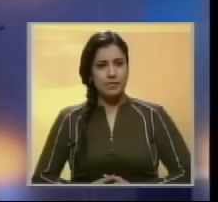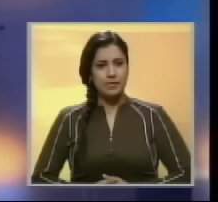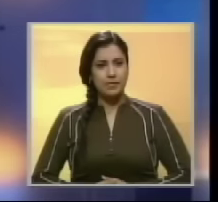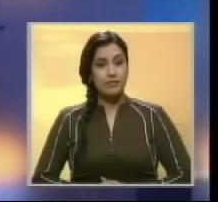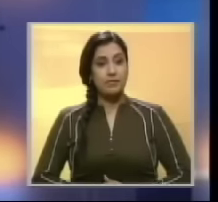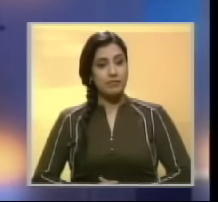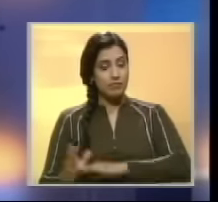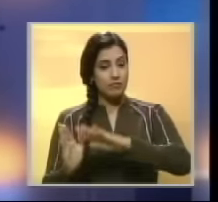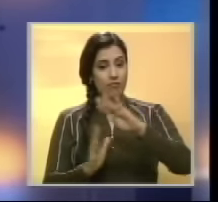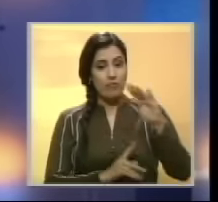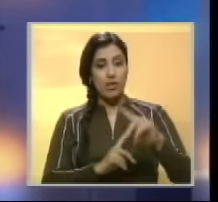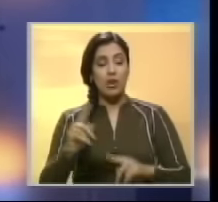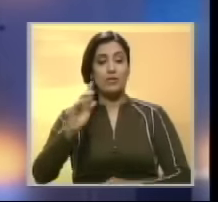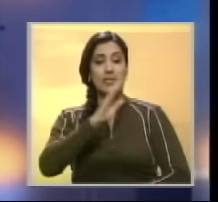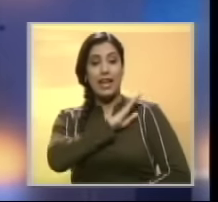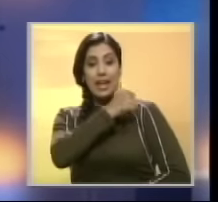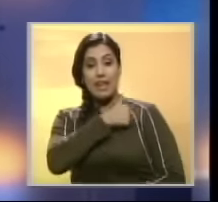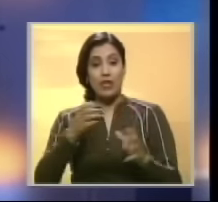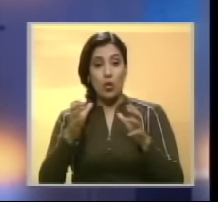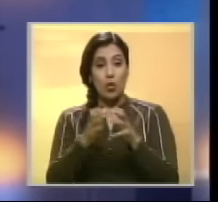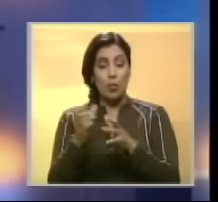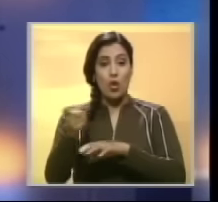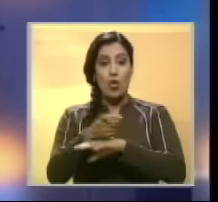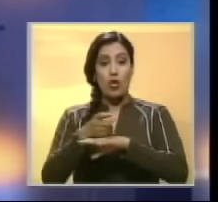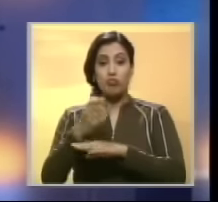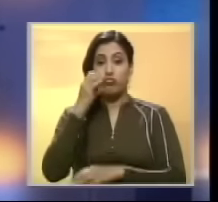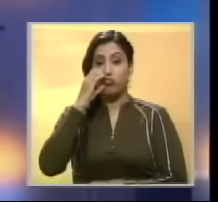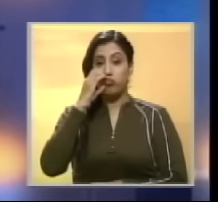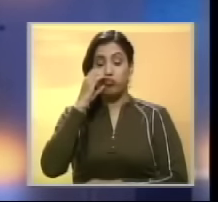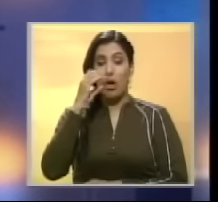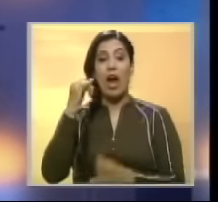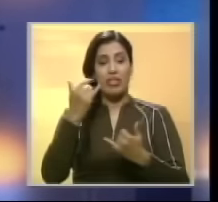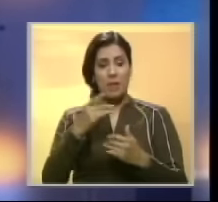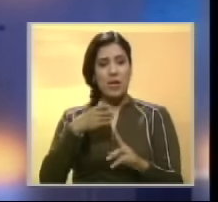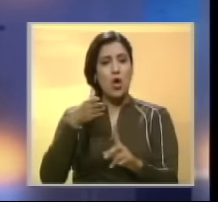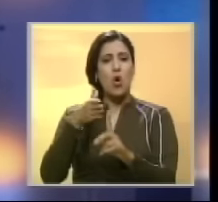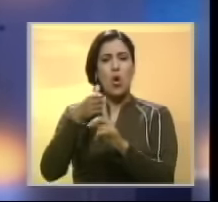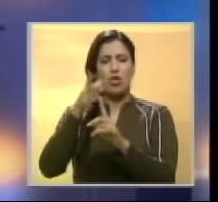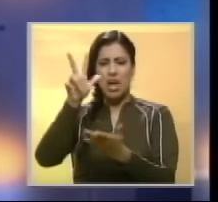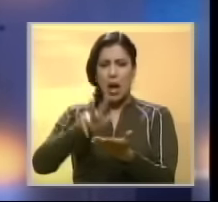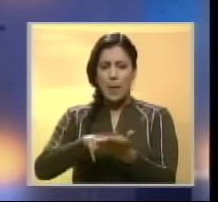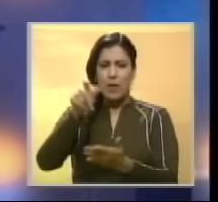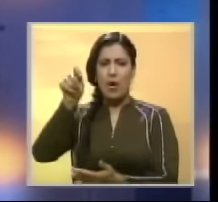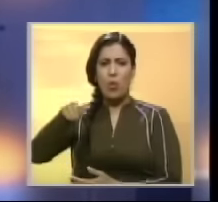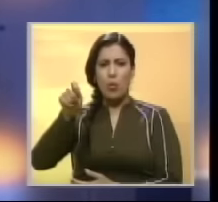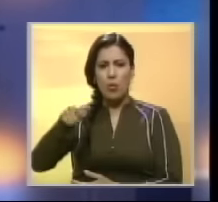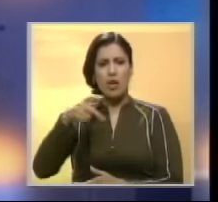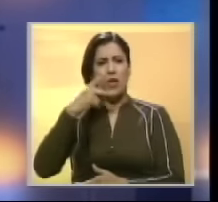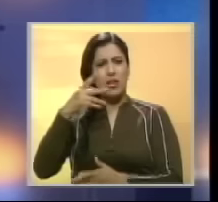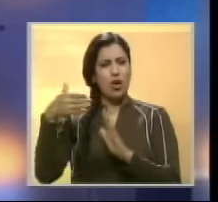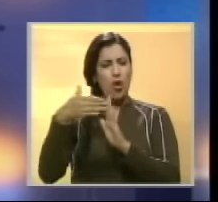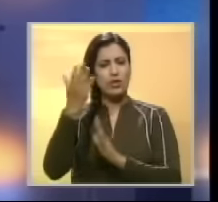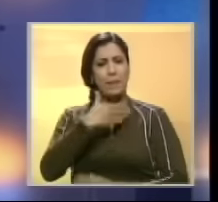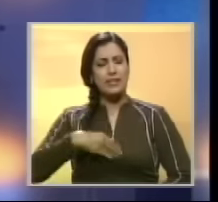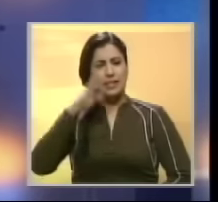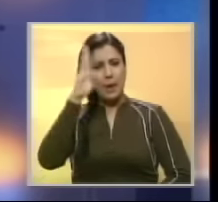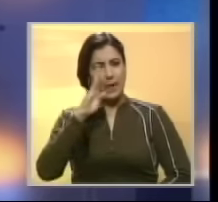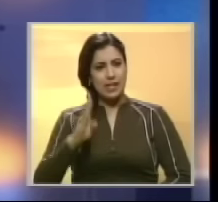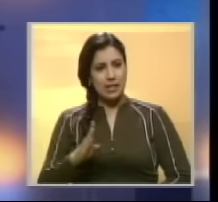días el jefe de la bancada oficialista Héctor Rodríguez también se pronunció contra la aprobación del juicio político hacia la presidenta Dilma